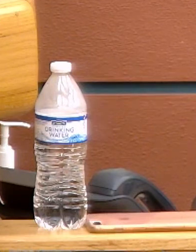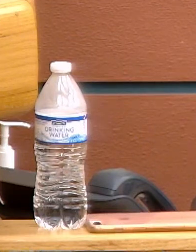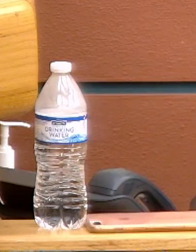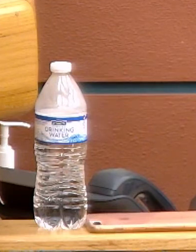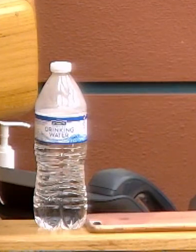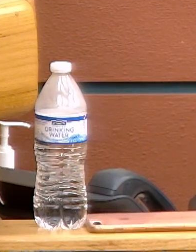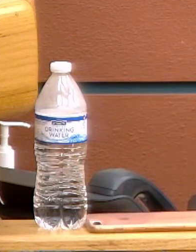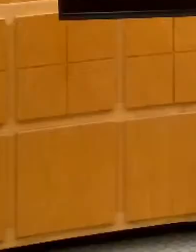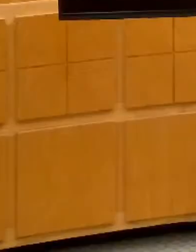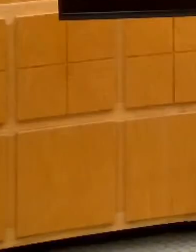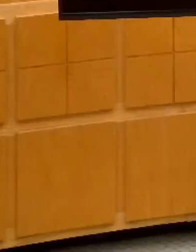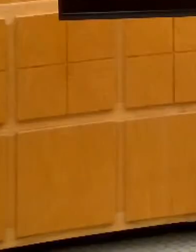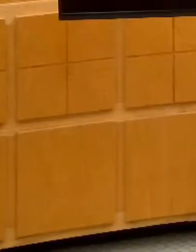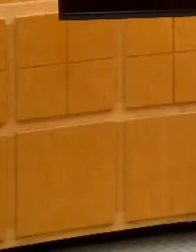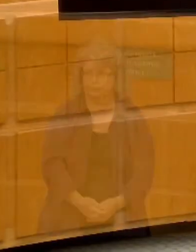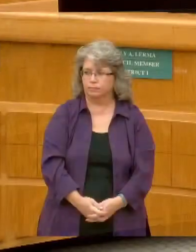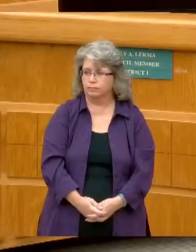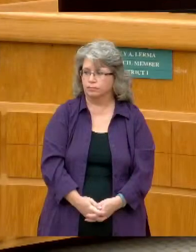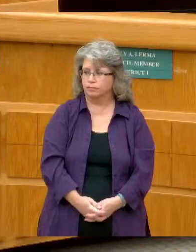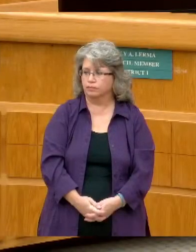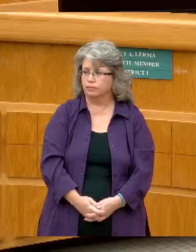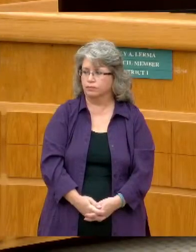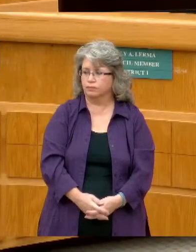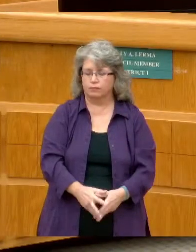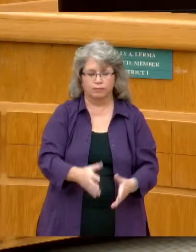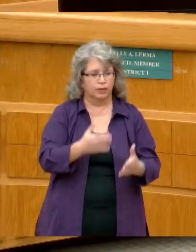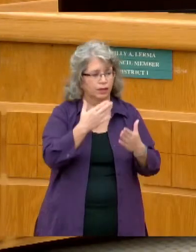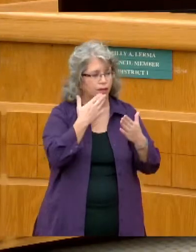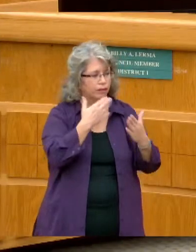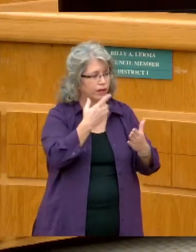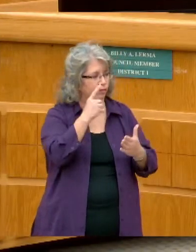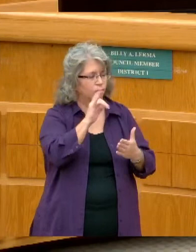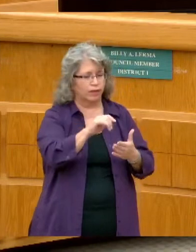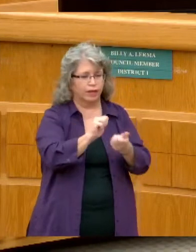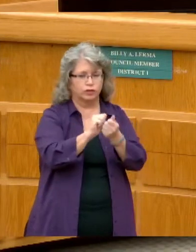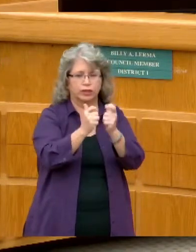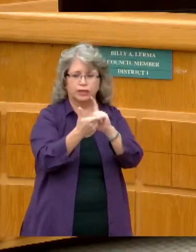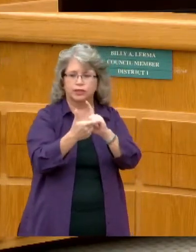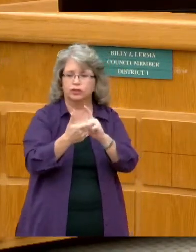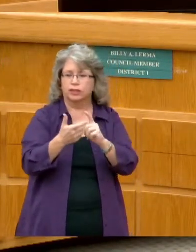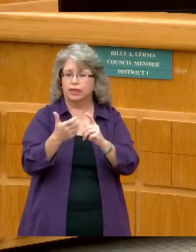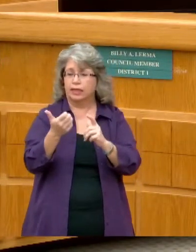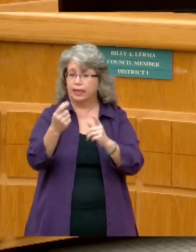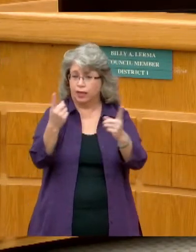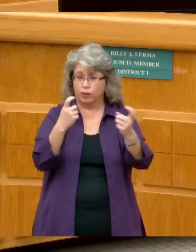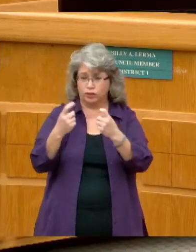de precaución. Thank you for the translation. Are there any questions?